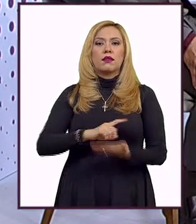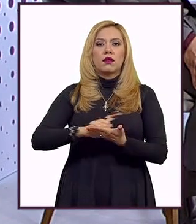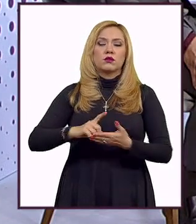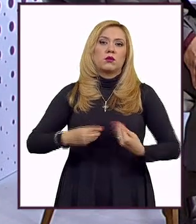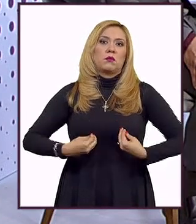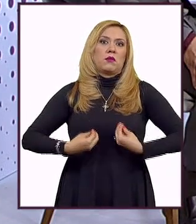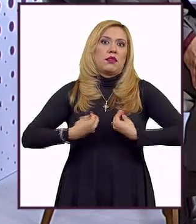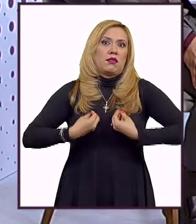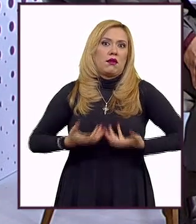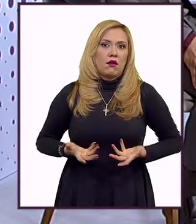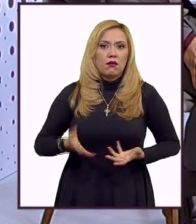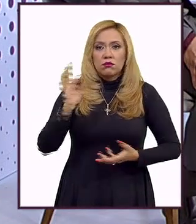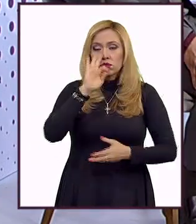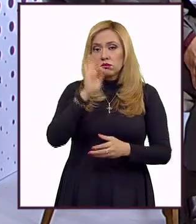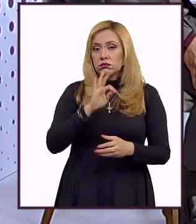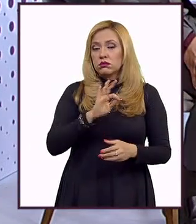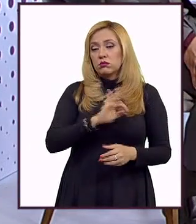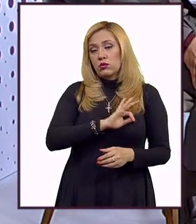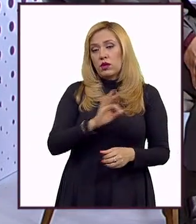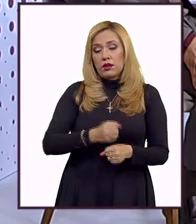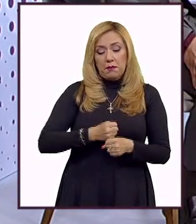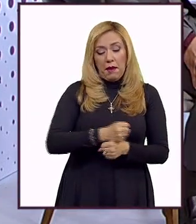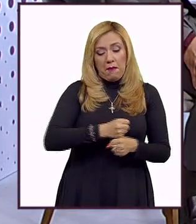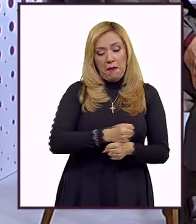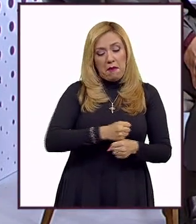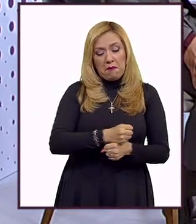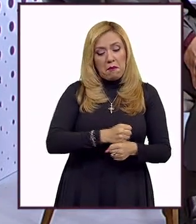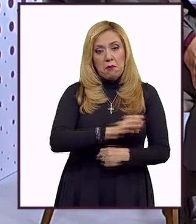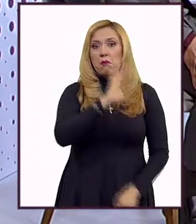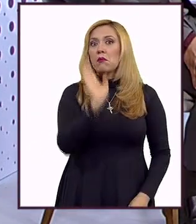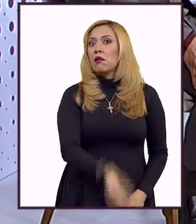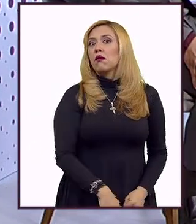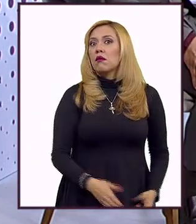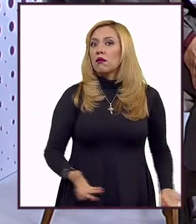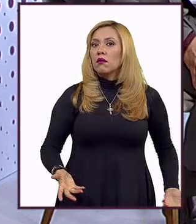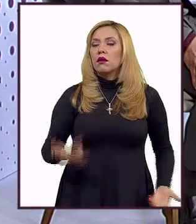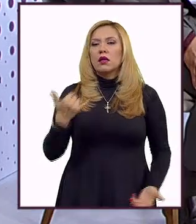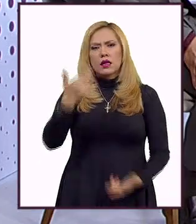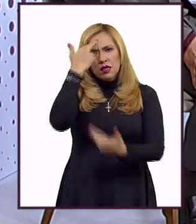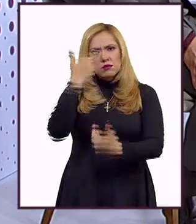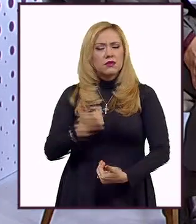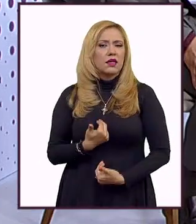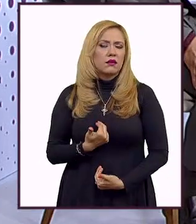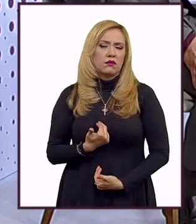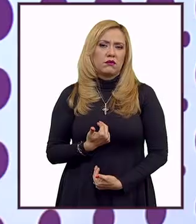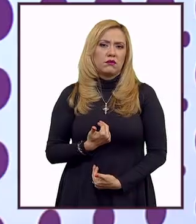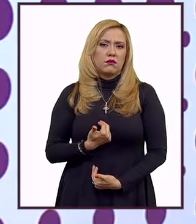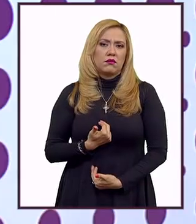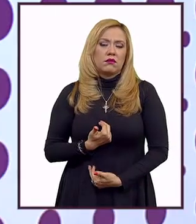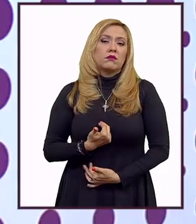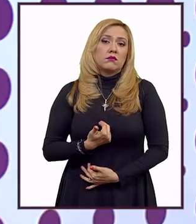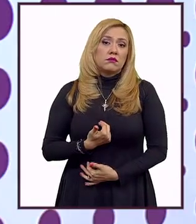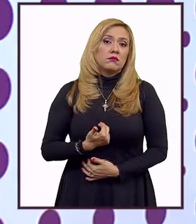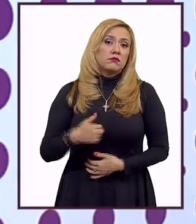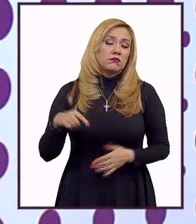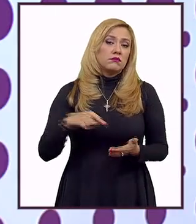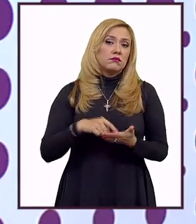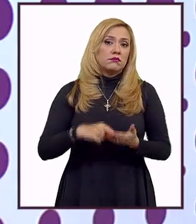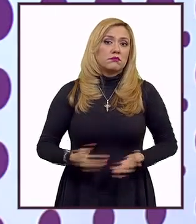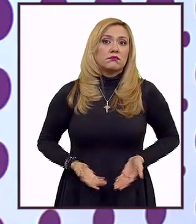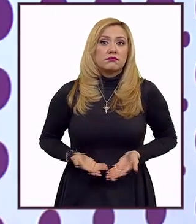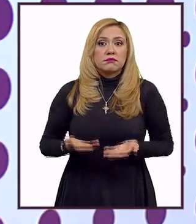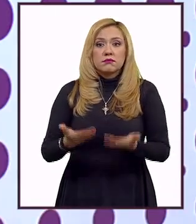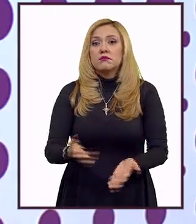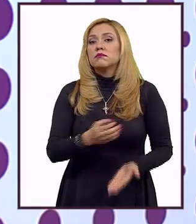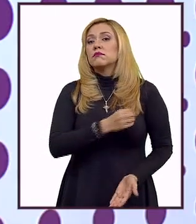¿no? Porque por tortura la gente puede perder la vida, y el derecho a la dignidad humana. Entonces, esta posición especial de garante es